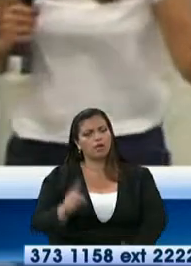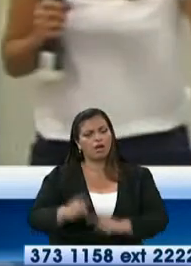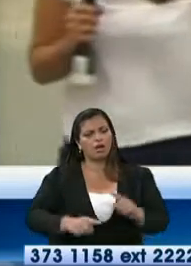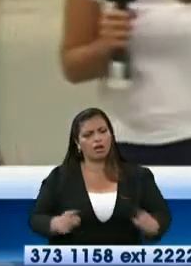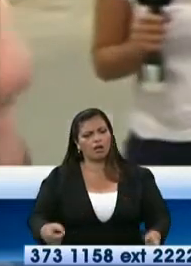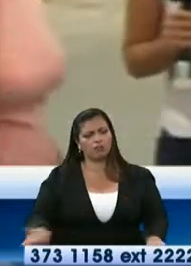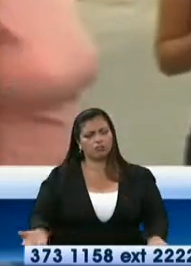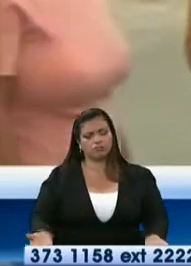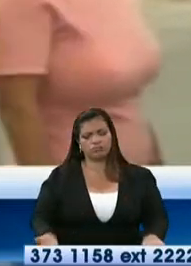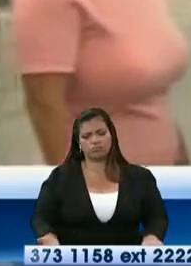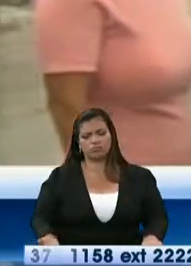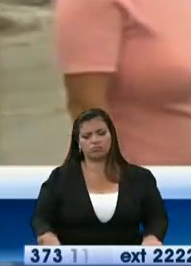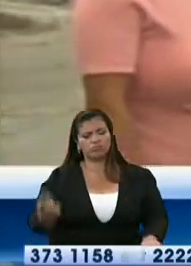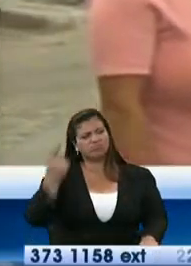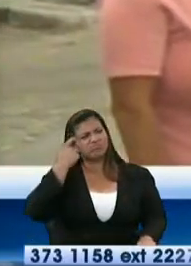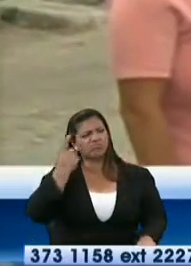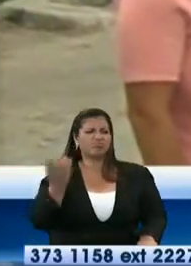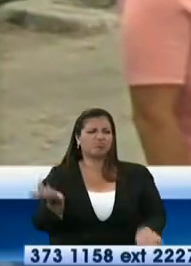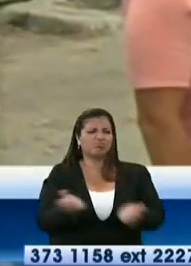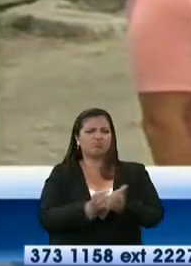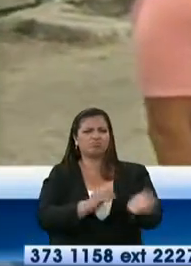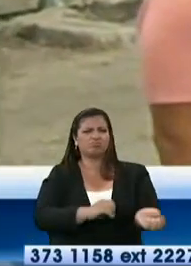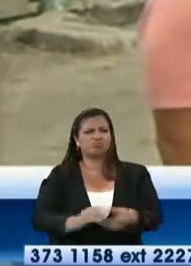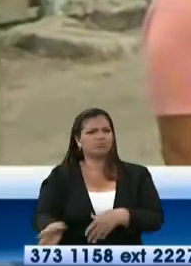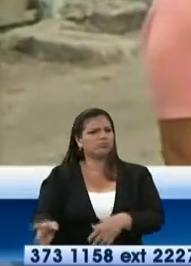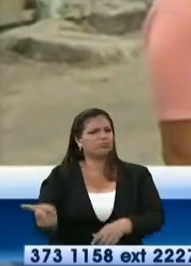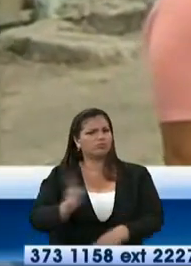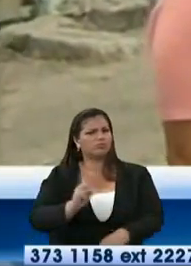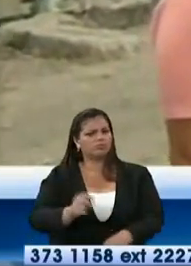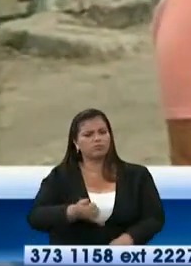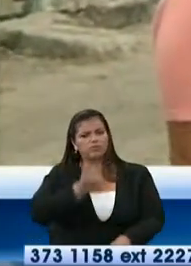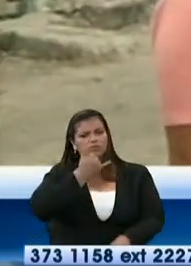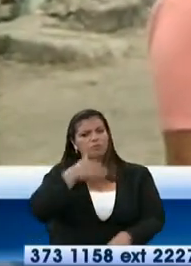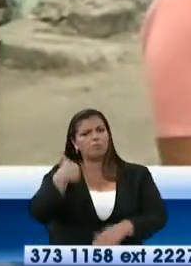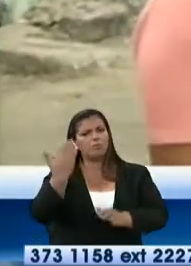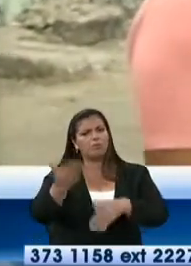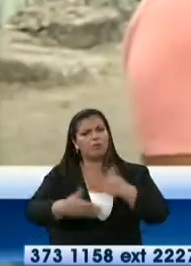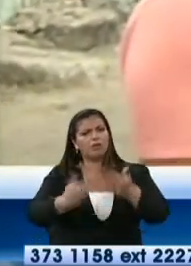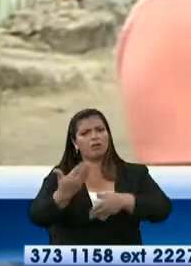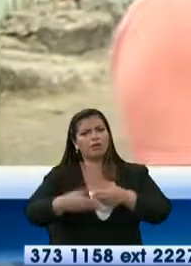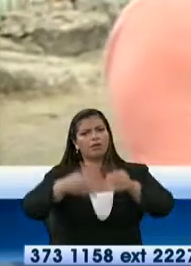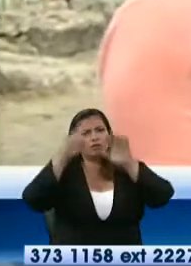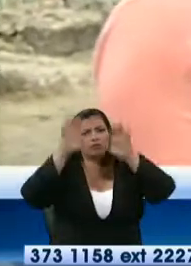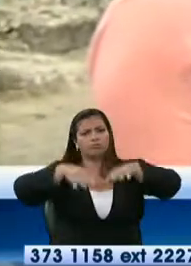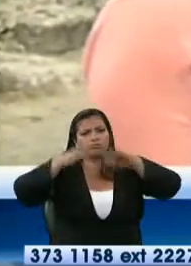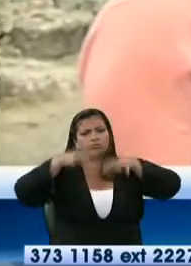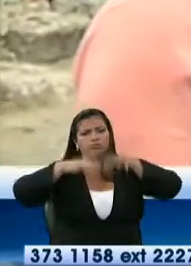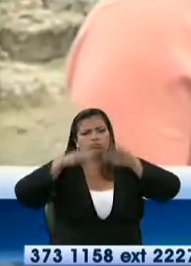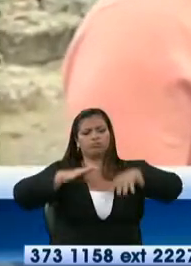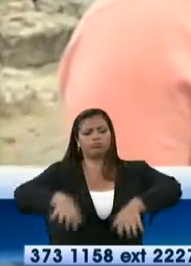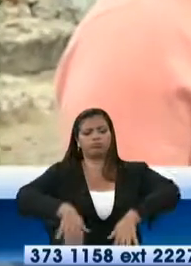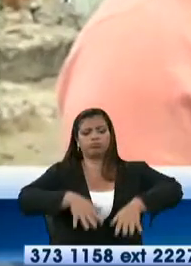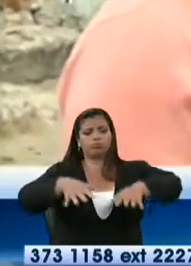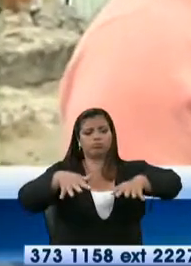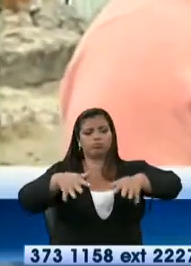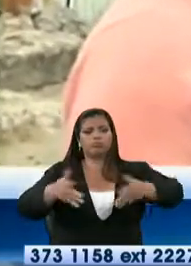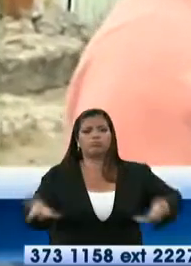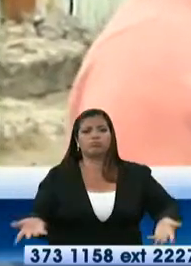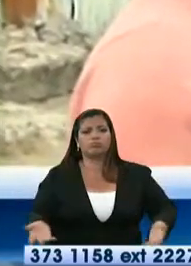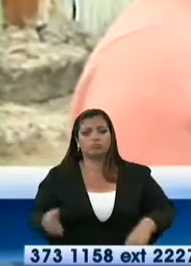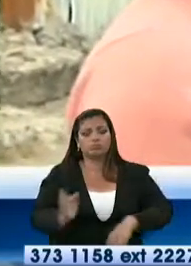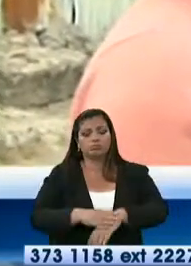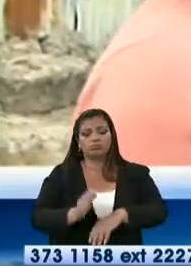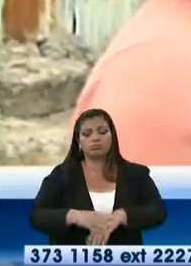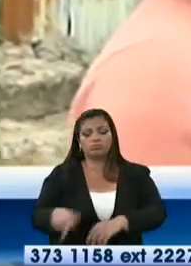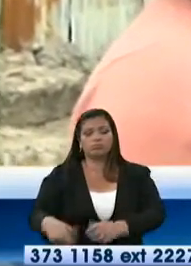genere tremendo problema como es en cada inundación, que el agua incluso tengo entendido que les llega a las casas. Sí, a veces cuando supongamos hay en